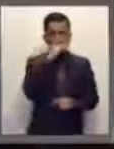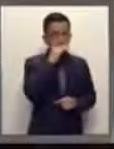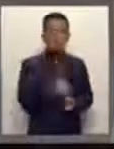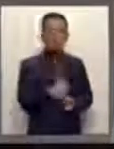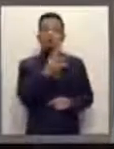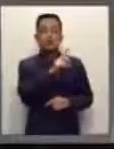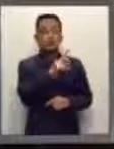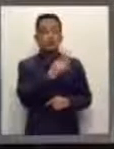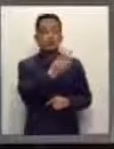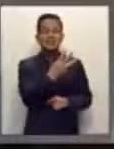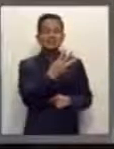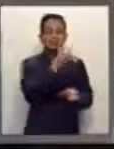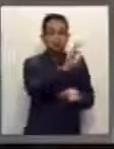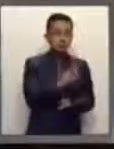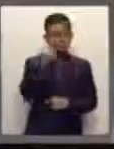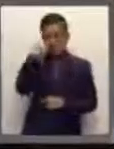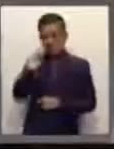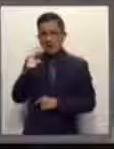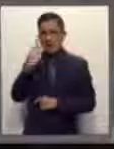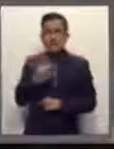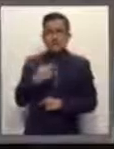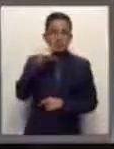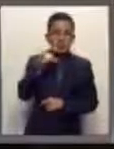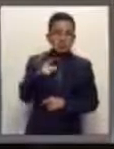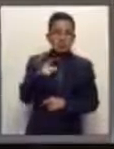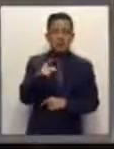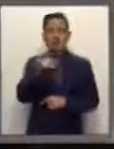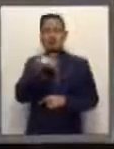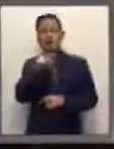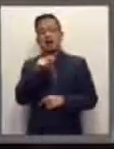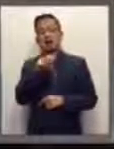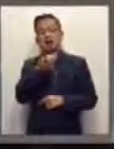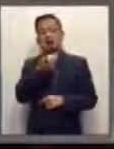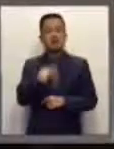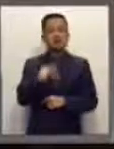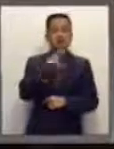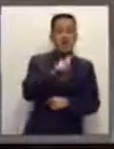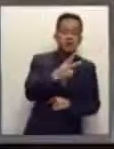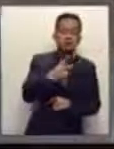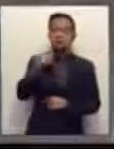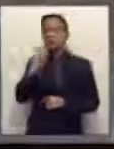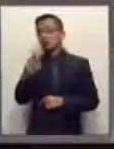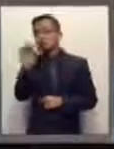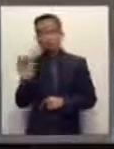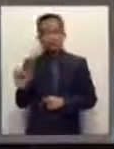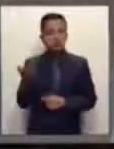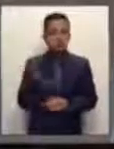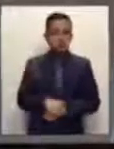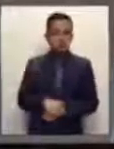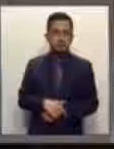33%. Para la calabacita y el jitomate, el 32% y el 43% respectivamente. Además,